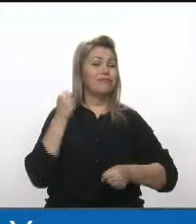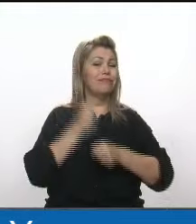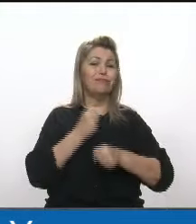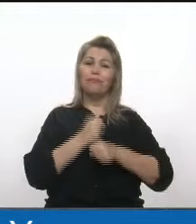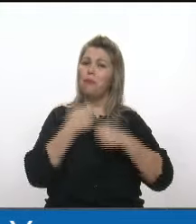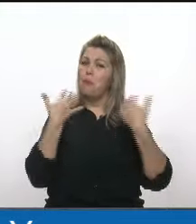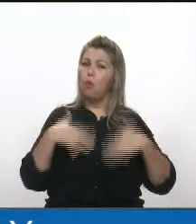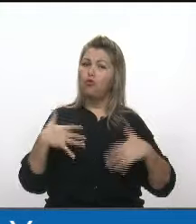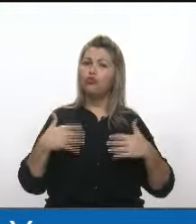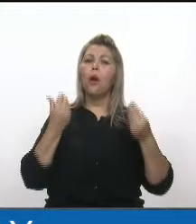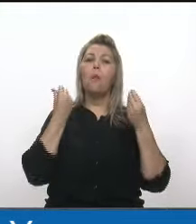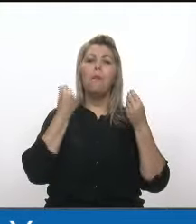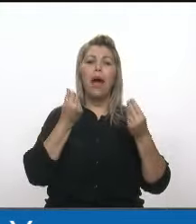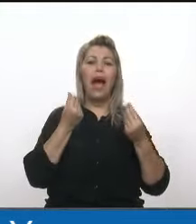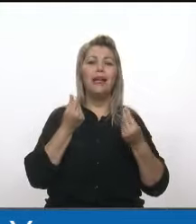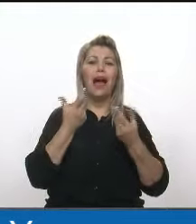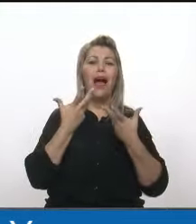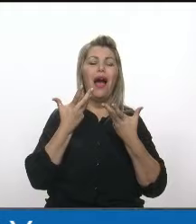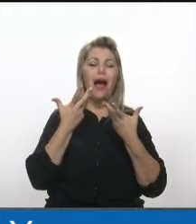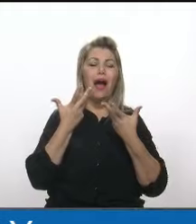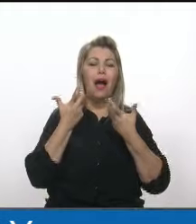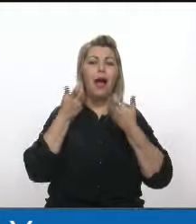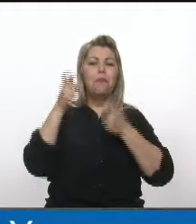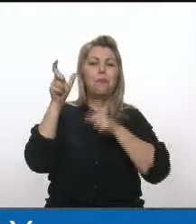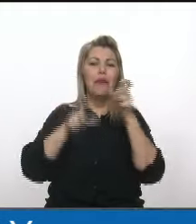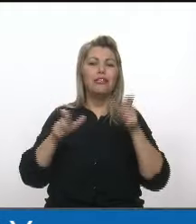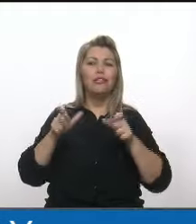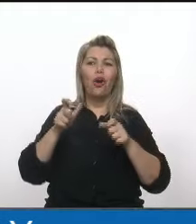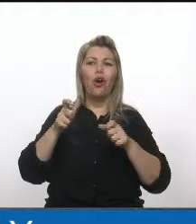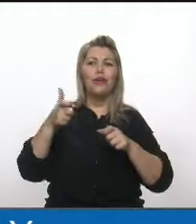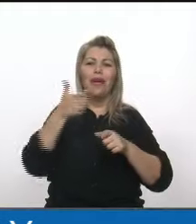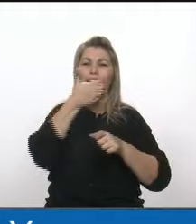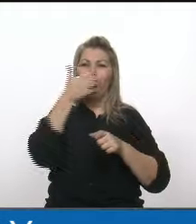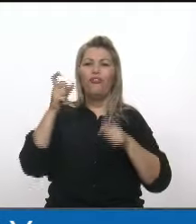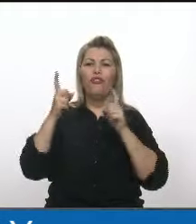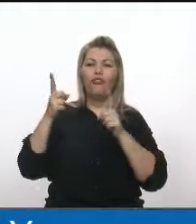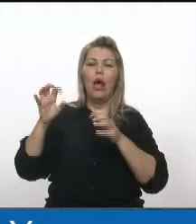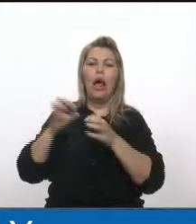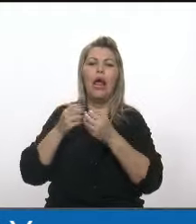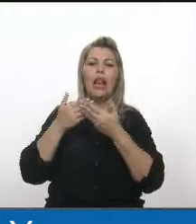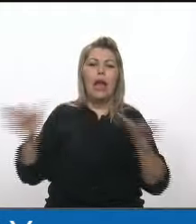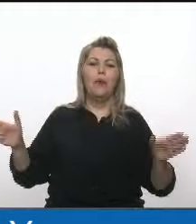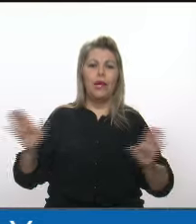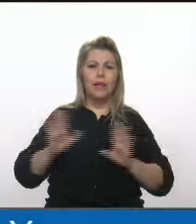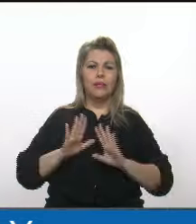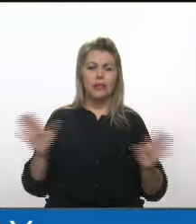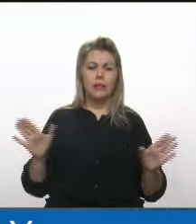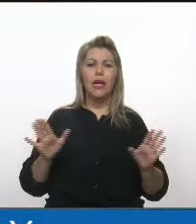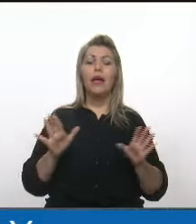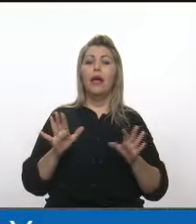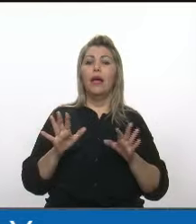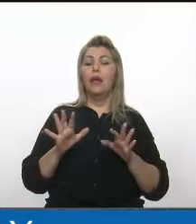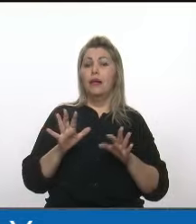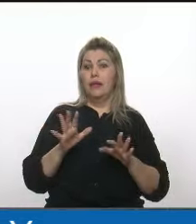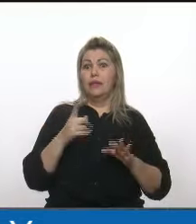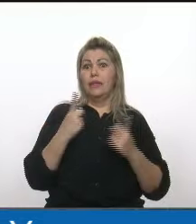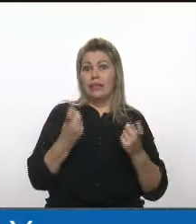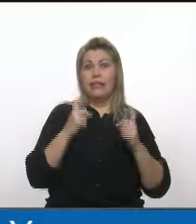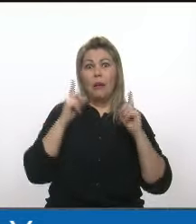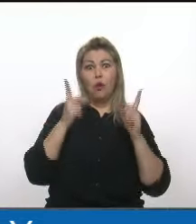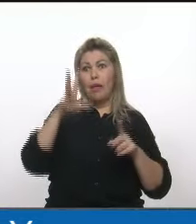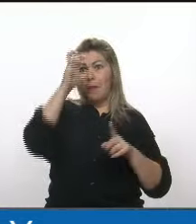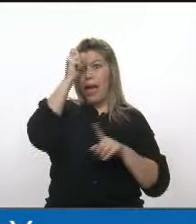para liberar los compatriotas que siguen de renes y necesitamos un embajador también por ese motivo porque es una región en